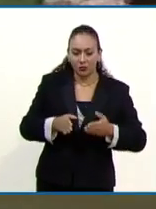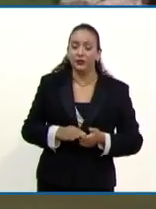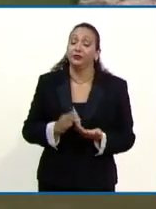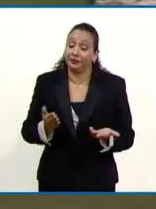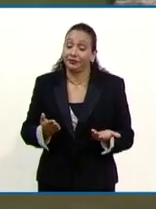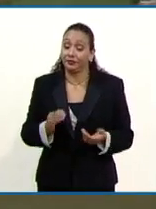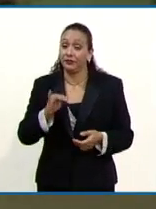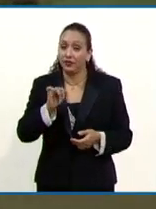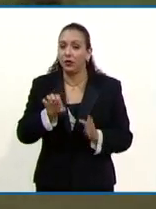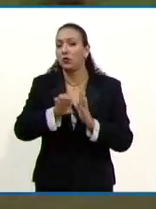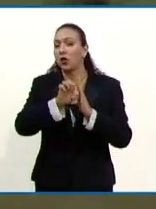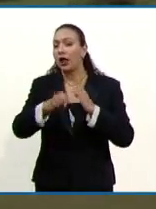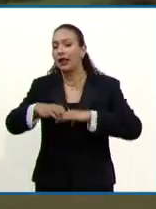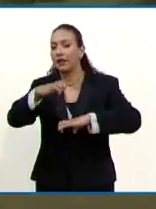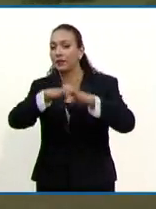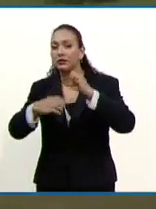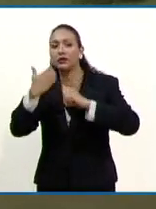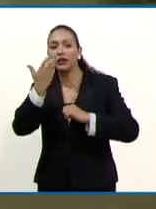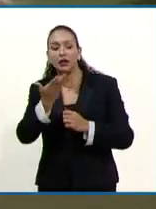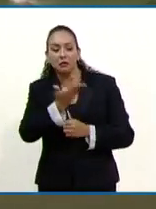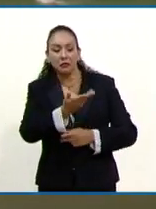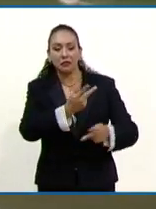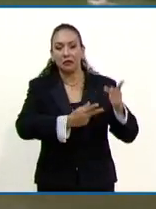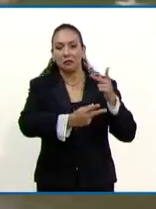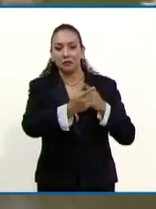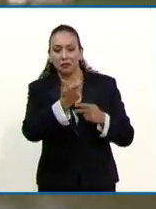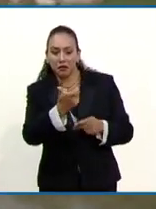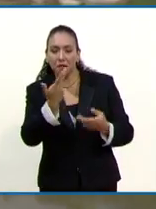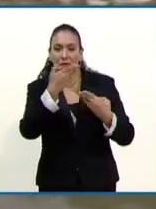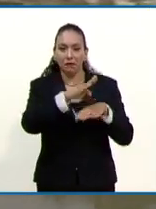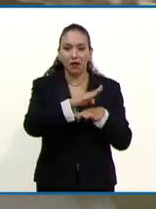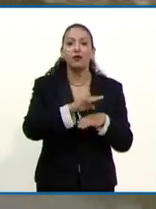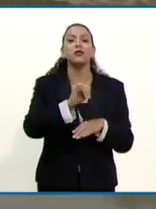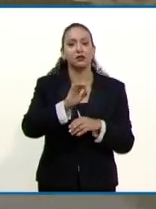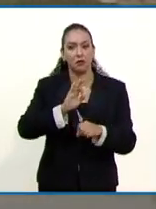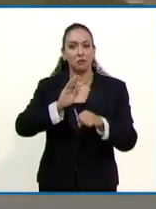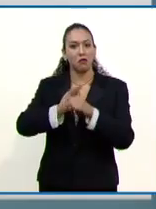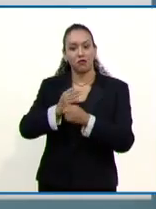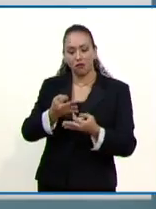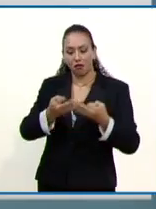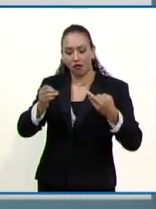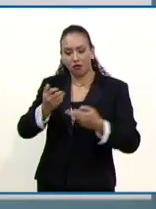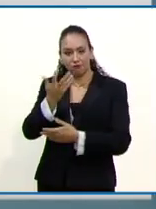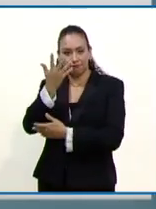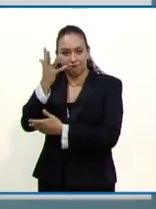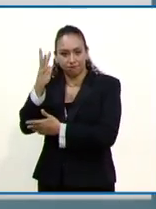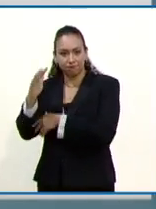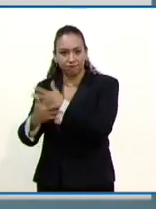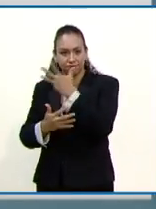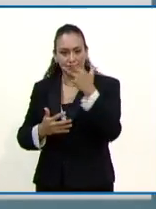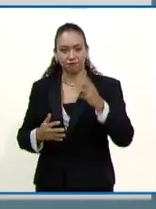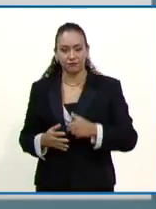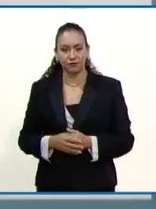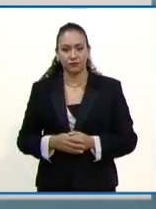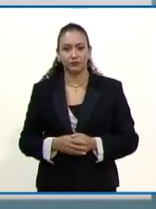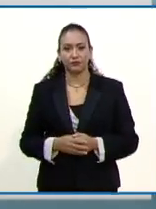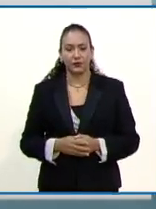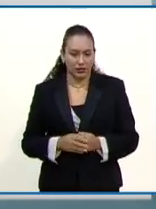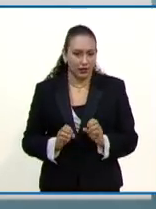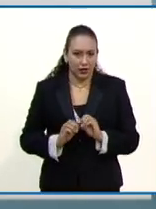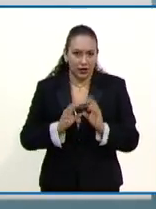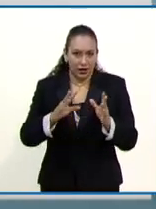dinámica de financiamiento positivo destinado a proyectos en favor del medio ambiente. Reconociendo que los países